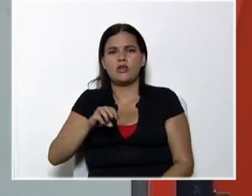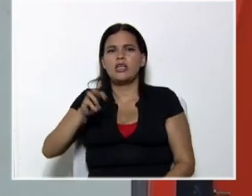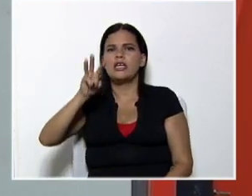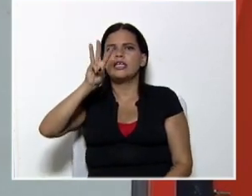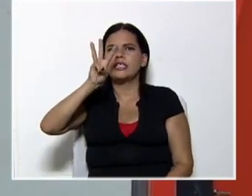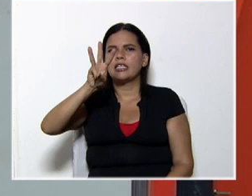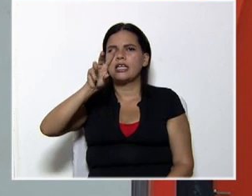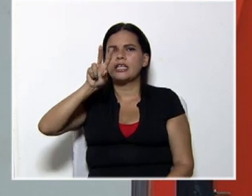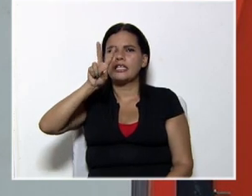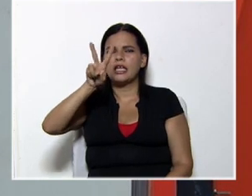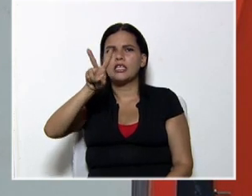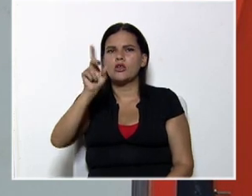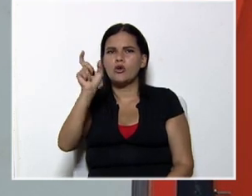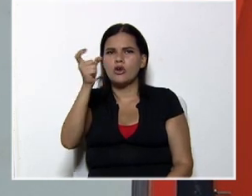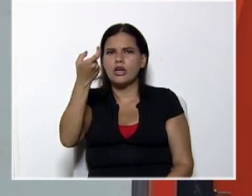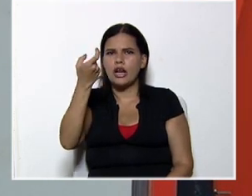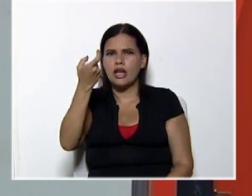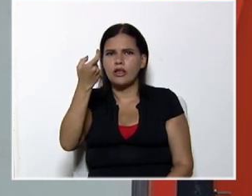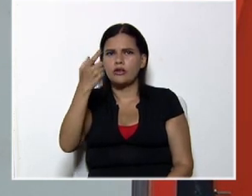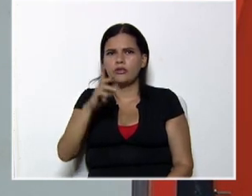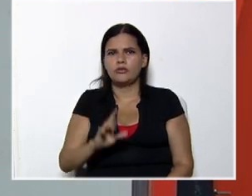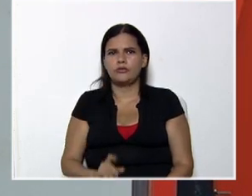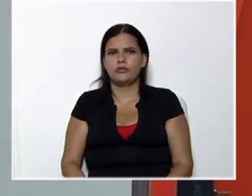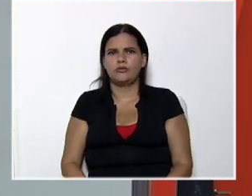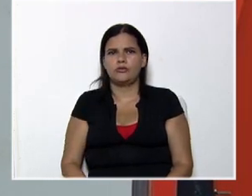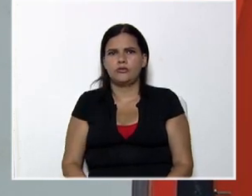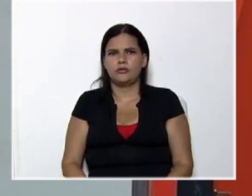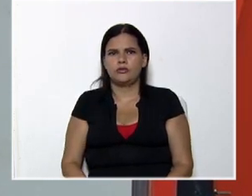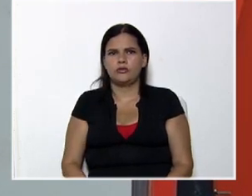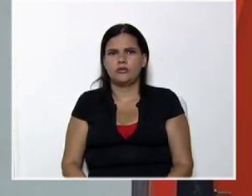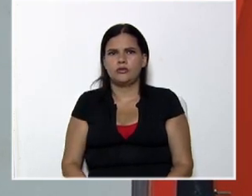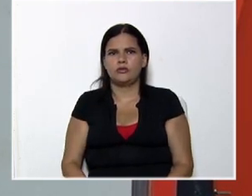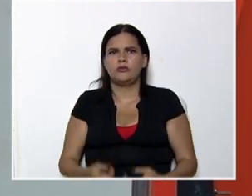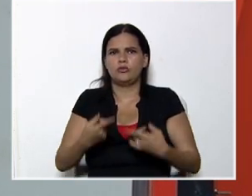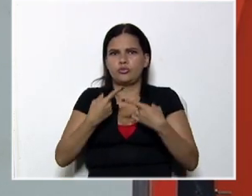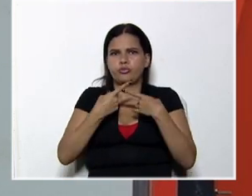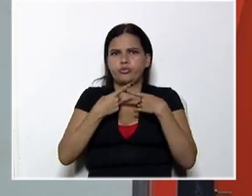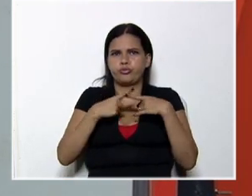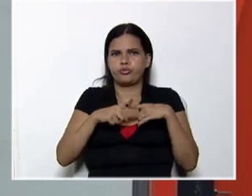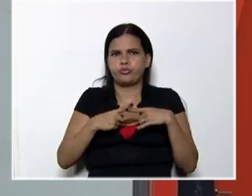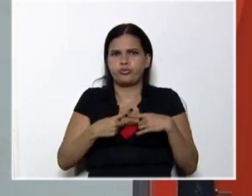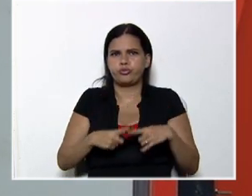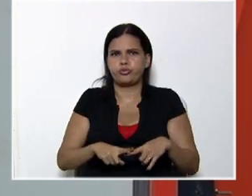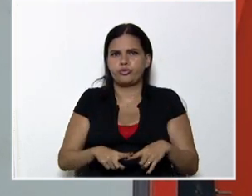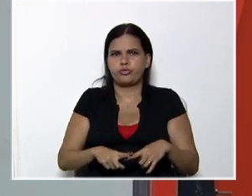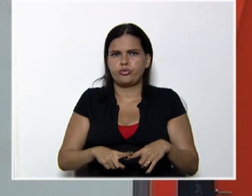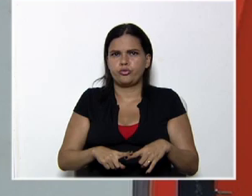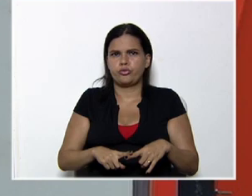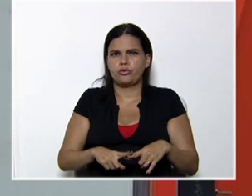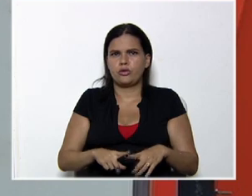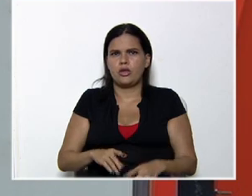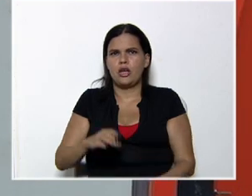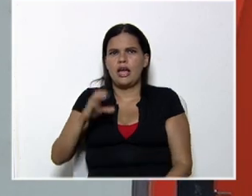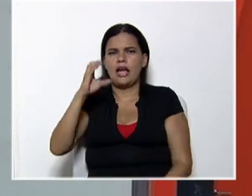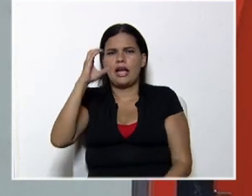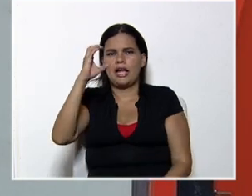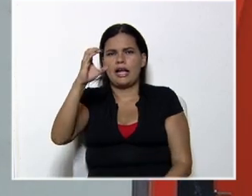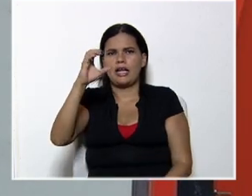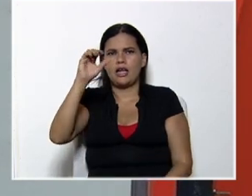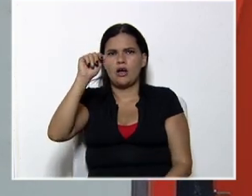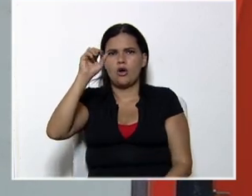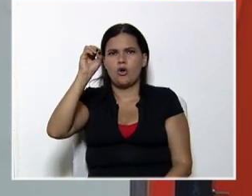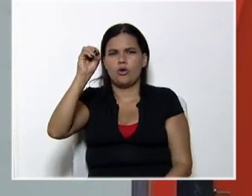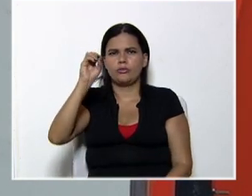por la hipotenusa, que es igual a 10, por hipotenusa es igual a cateto opuesto. Sustituimos